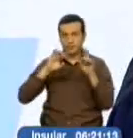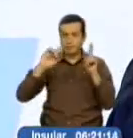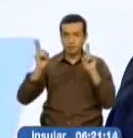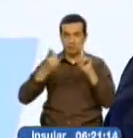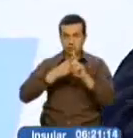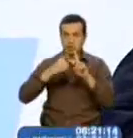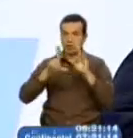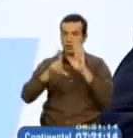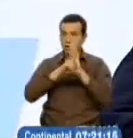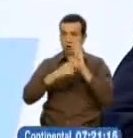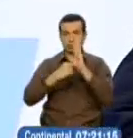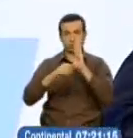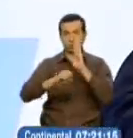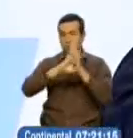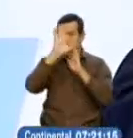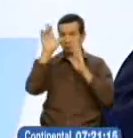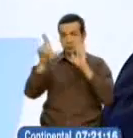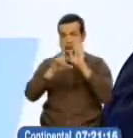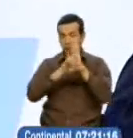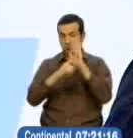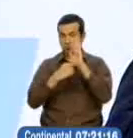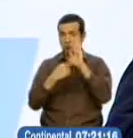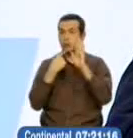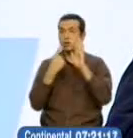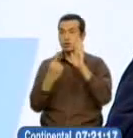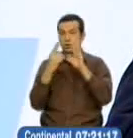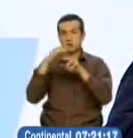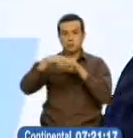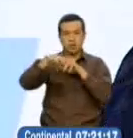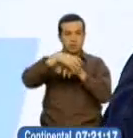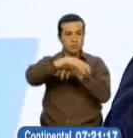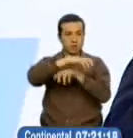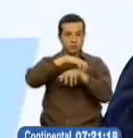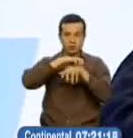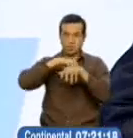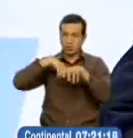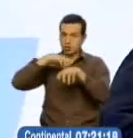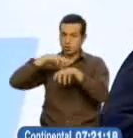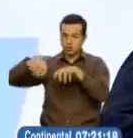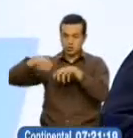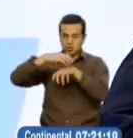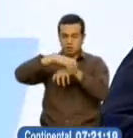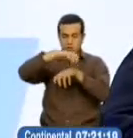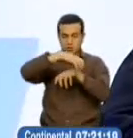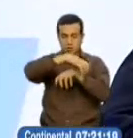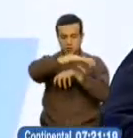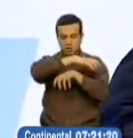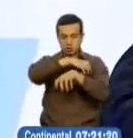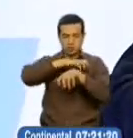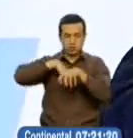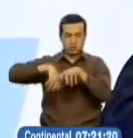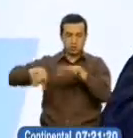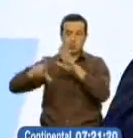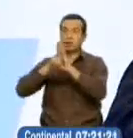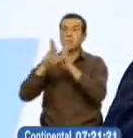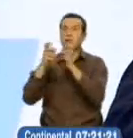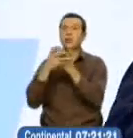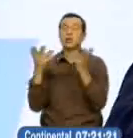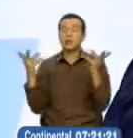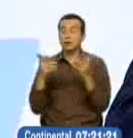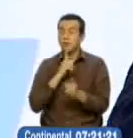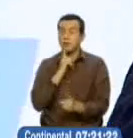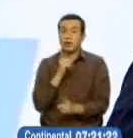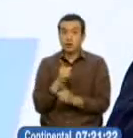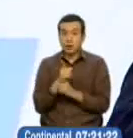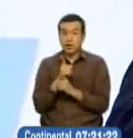lo que dice la ley. La ley es una apuesta a la descentralización. La ley de ordenamiento territorial es una ley que lo que busca es que